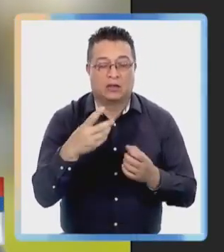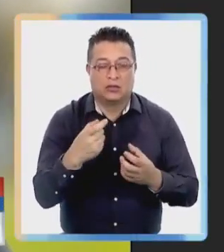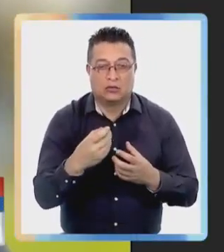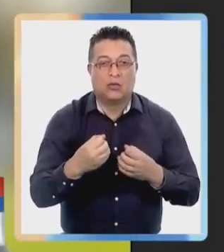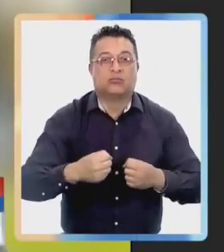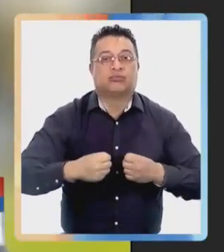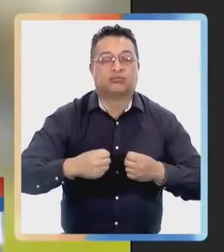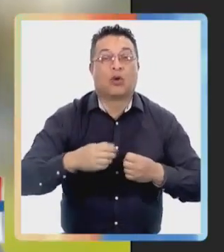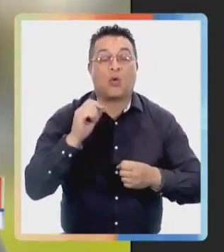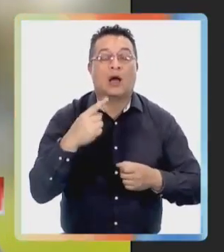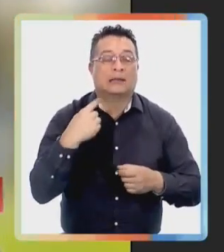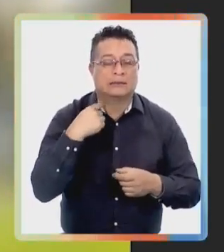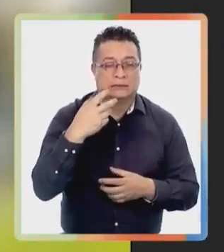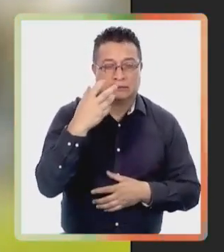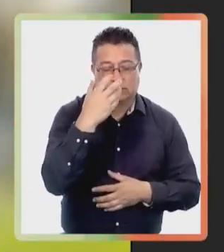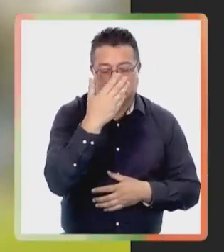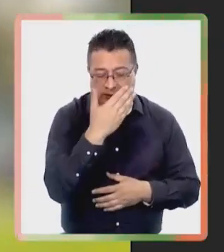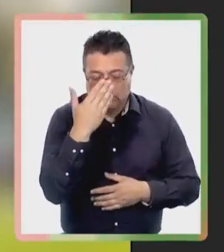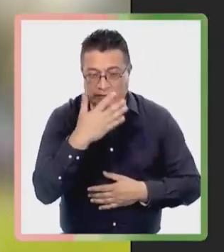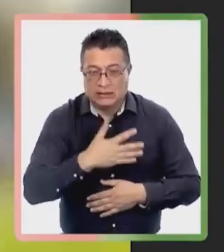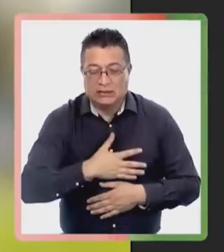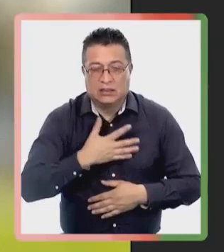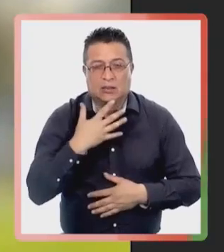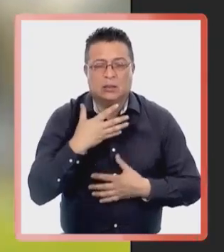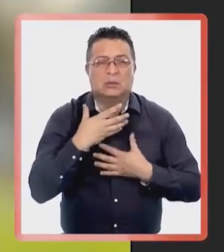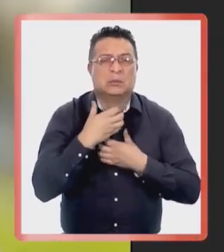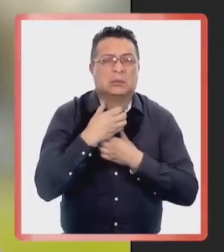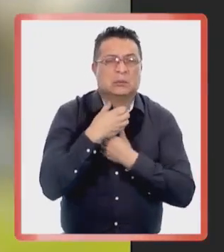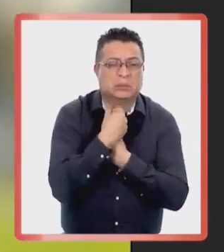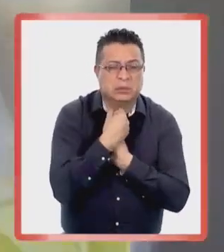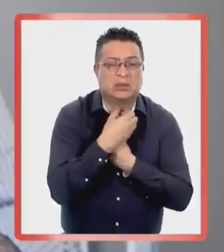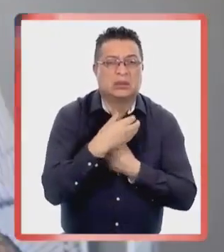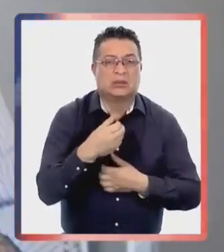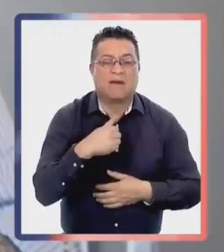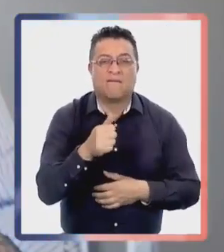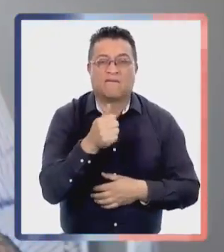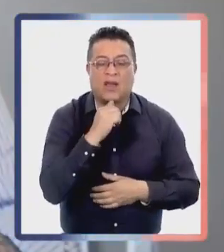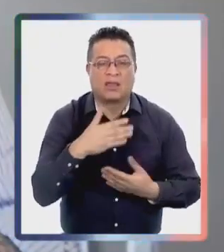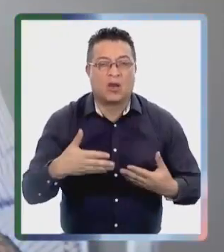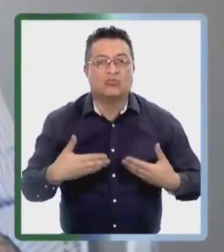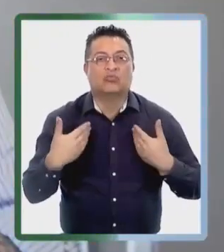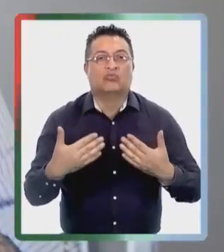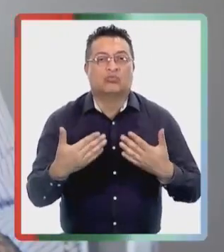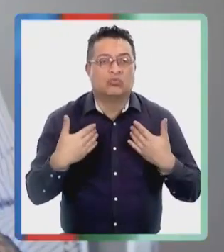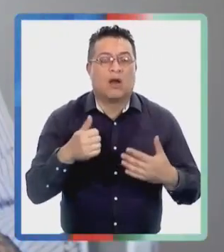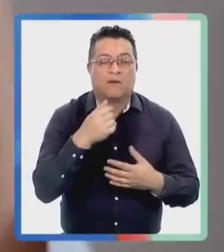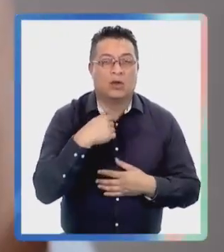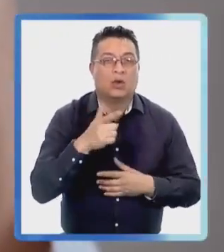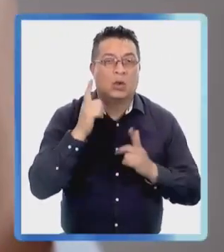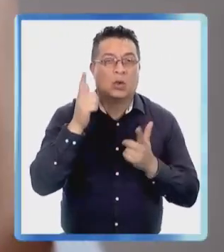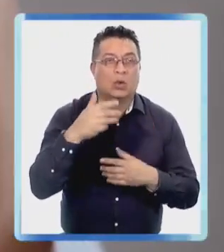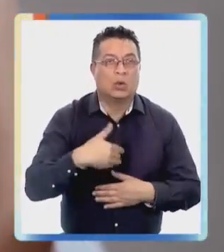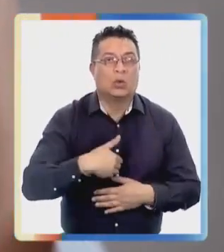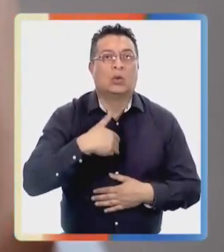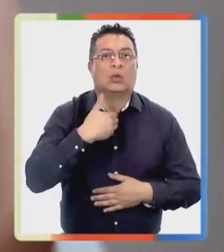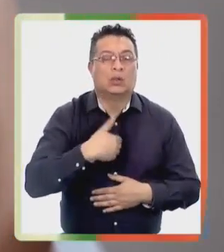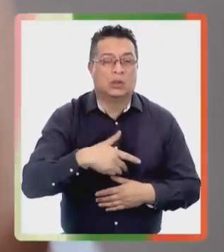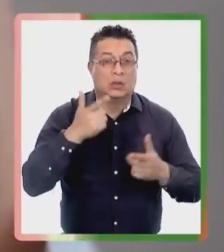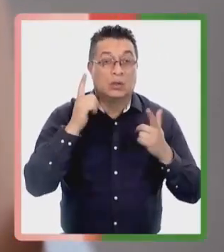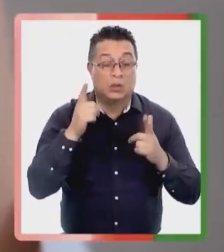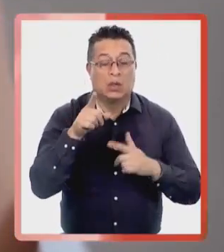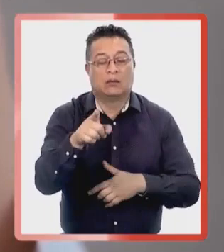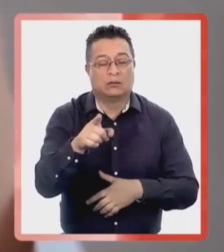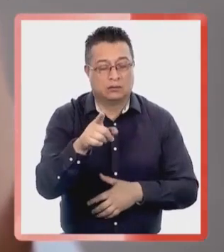rescate, cuando el paciente se complica o siente que está más obstruido, siente esa sensación de falta de aire o siente el silbido en el pecho,